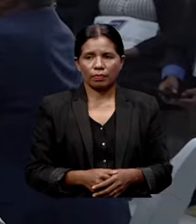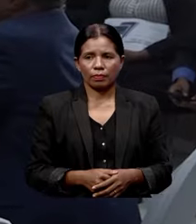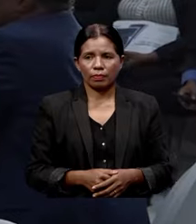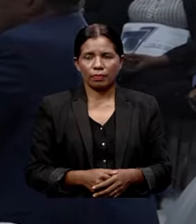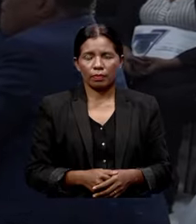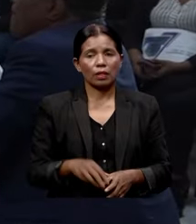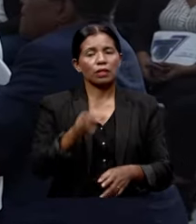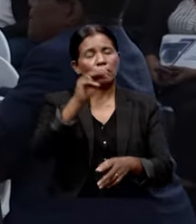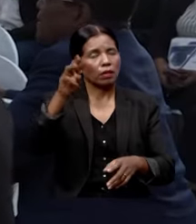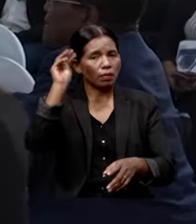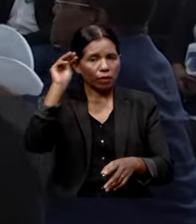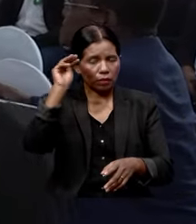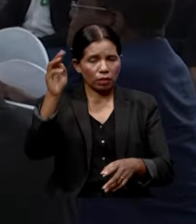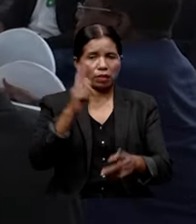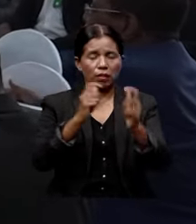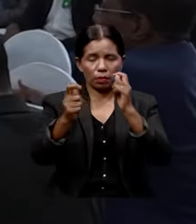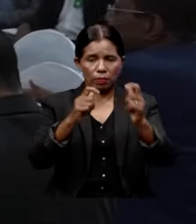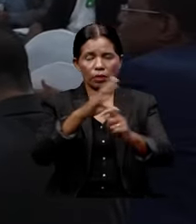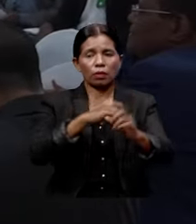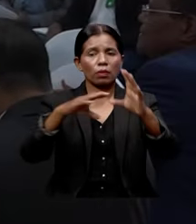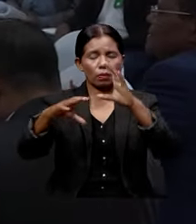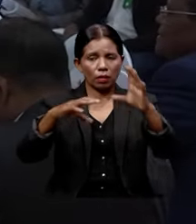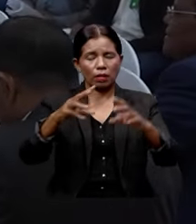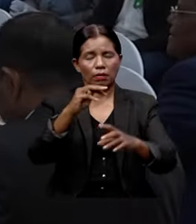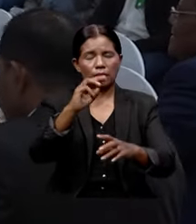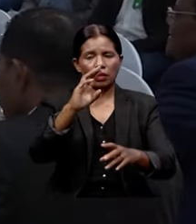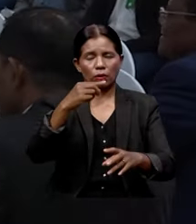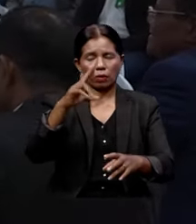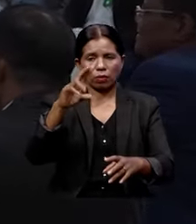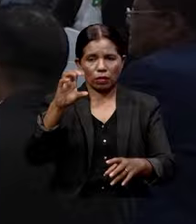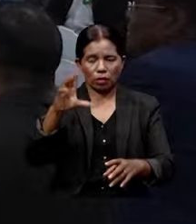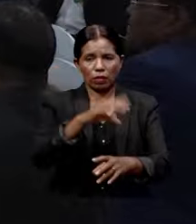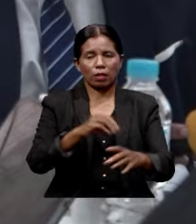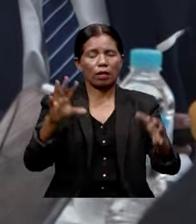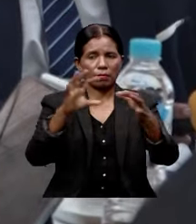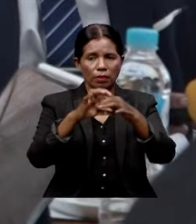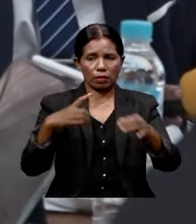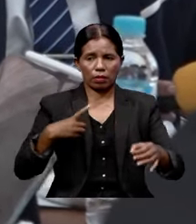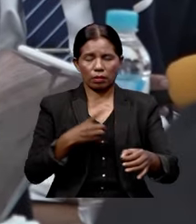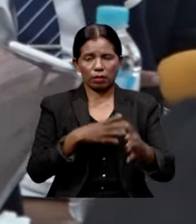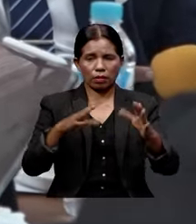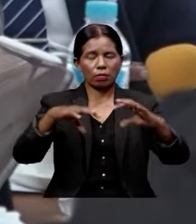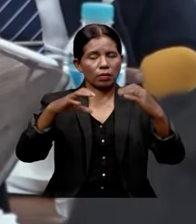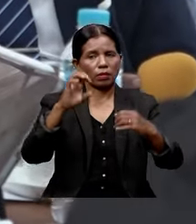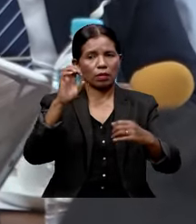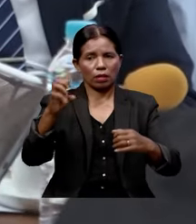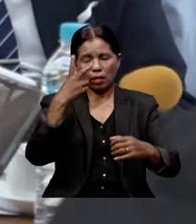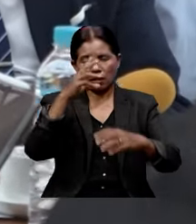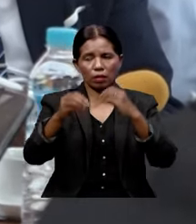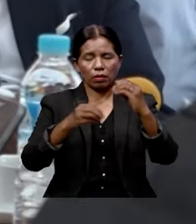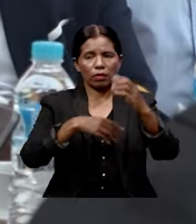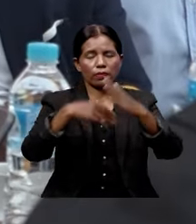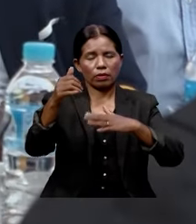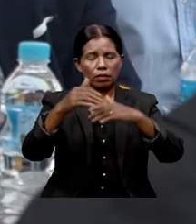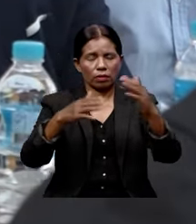Y según el ministro de Transporte y Comunicación, Miguel Manitelo, a la audiencia pública, o miembro deputado Sira Comisión E, debe tratar asunto de infraestructura